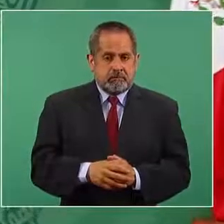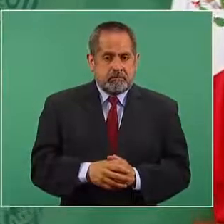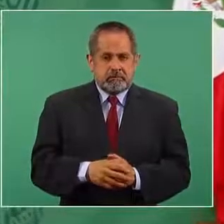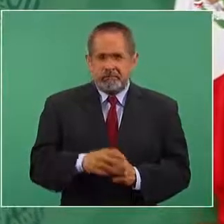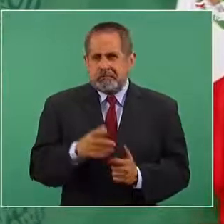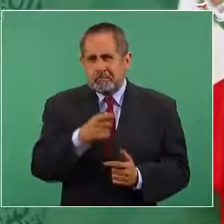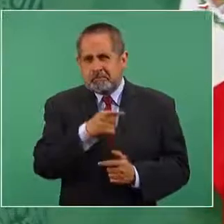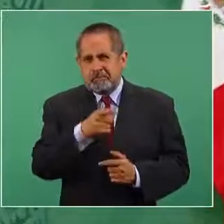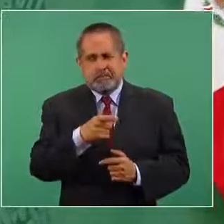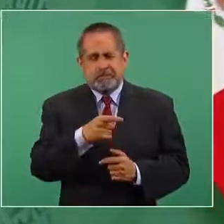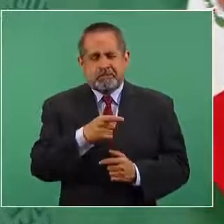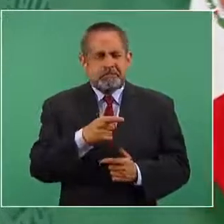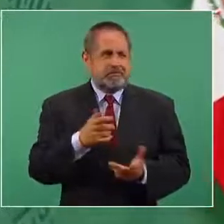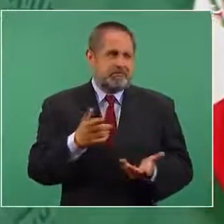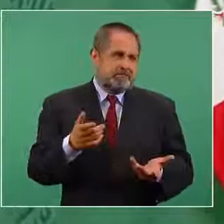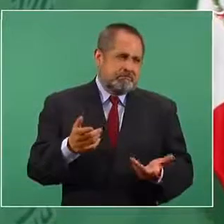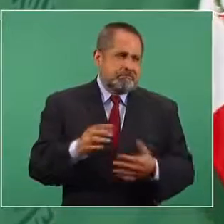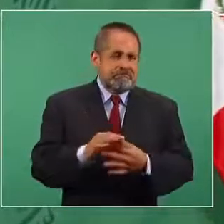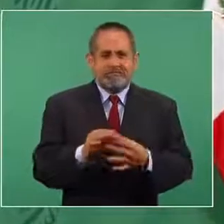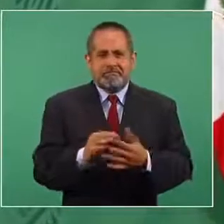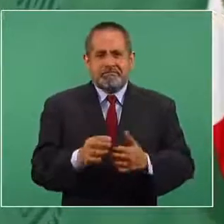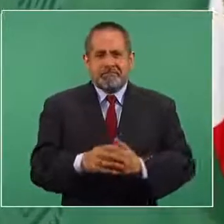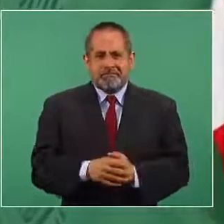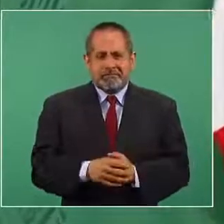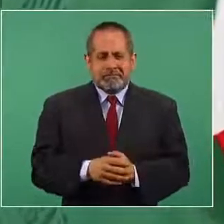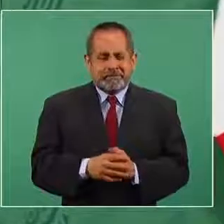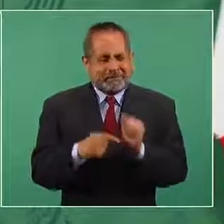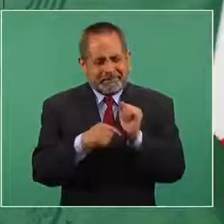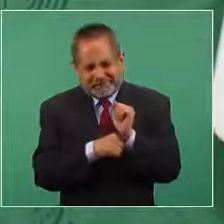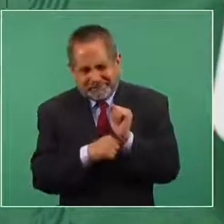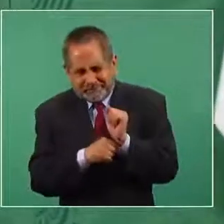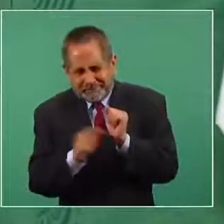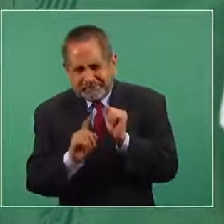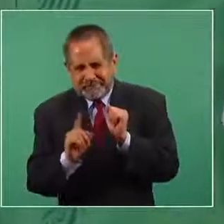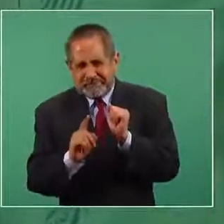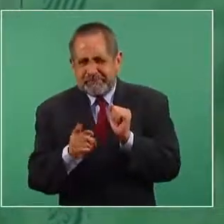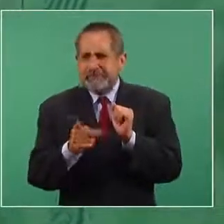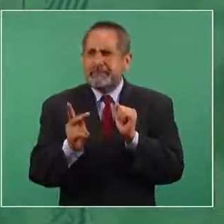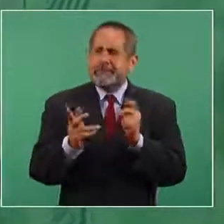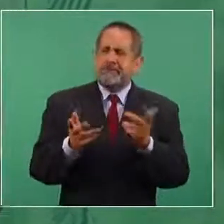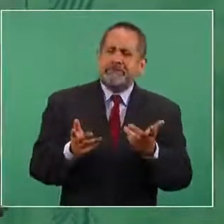vamos a decir, no escondido, sino